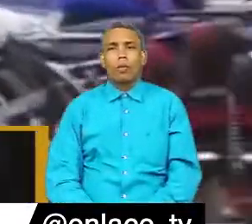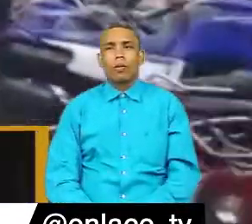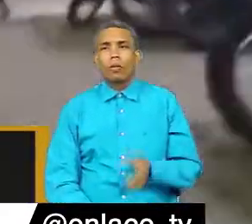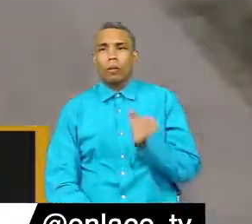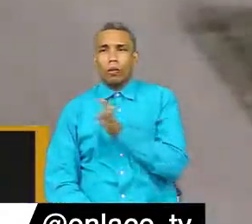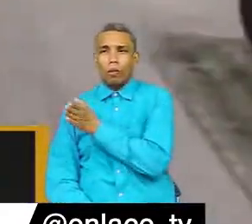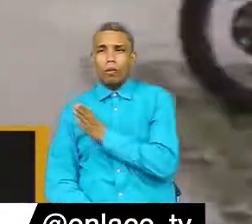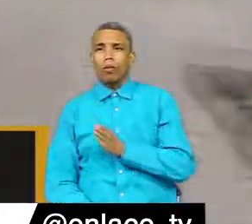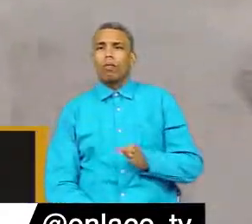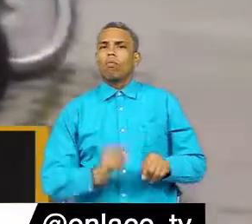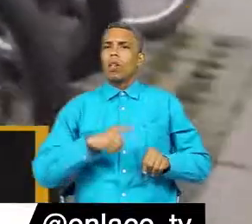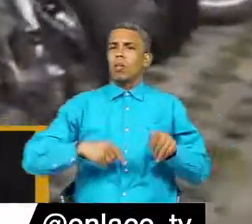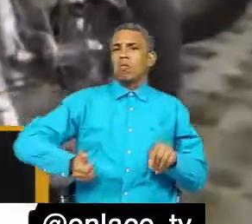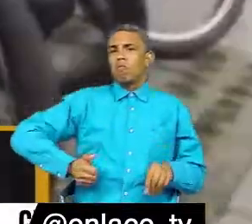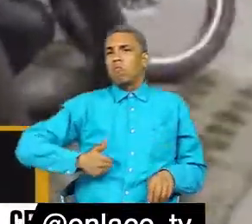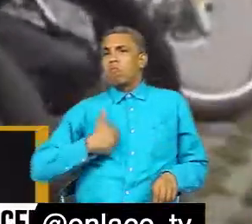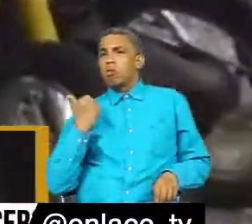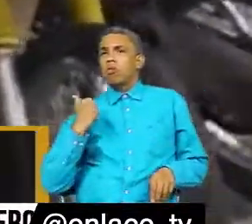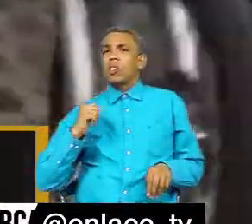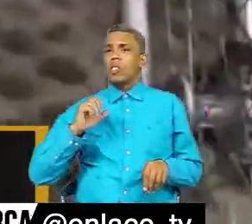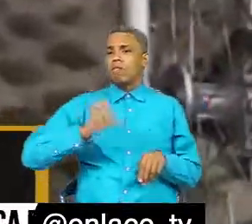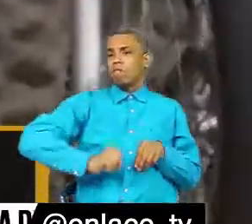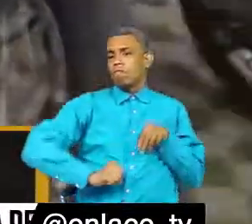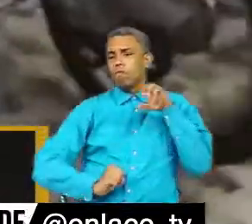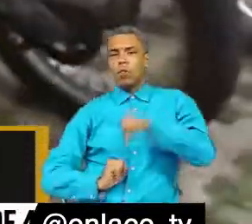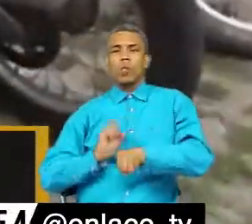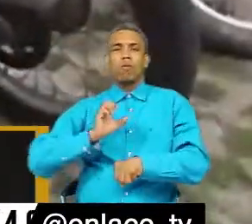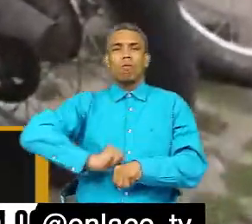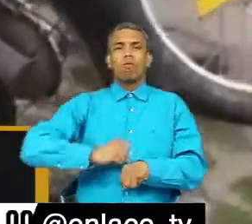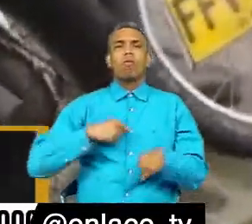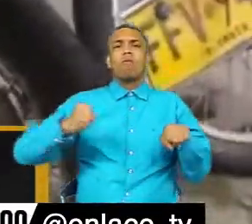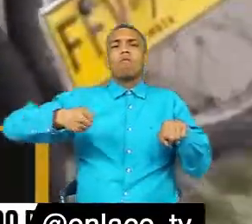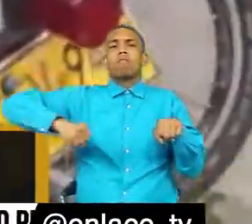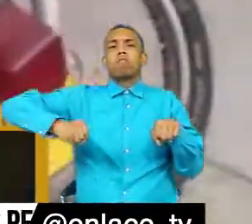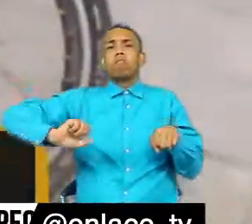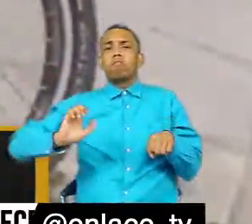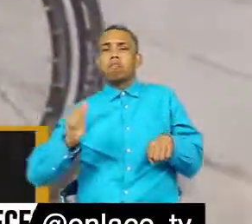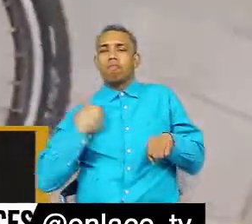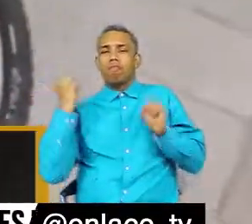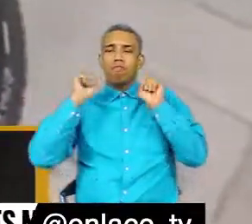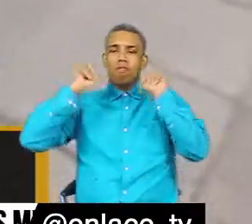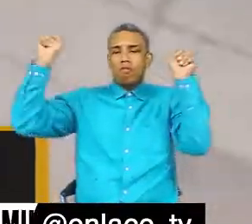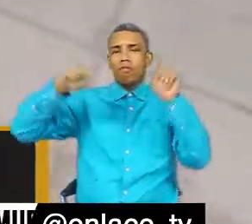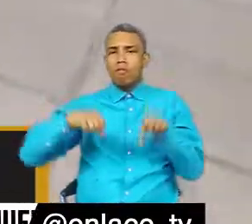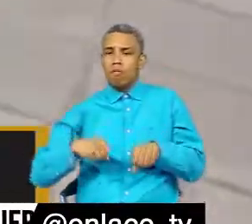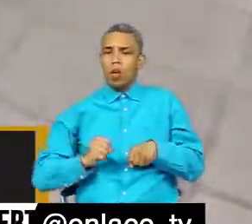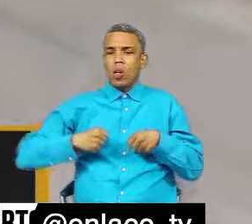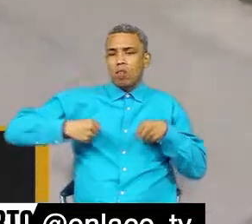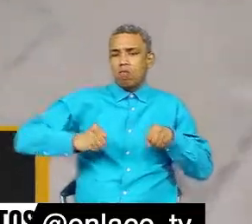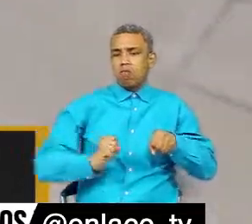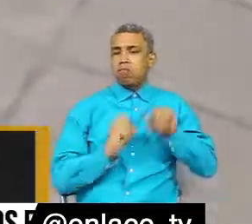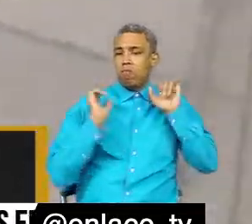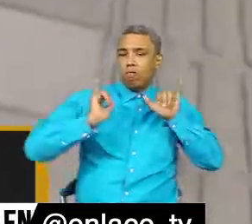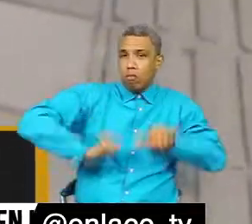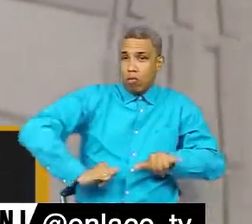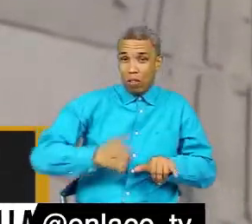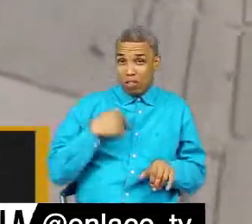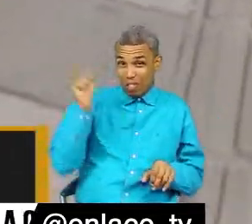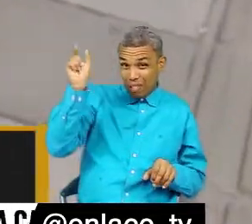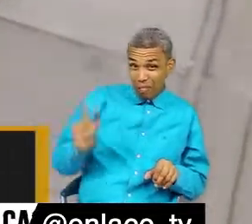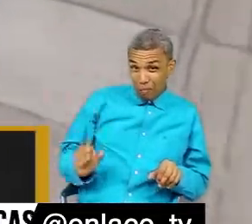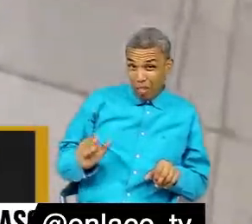Respecto a la invasión del espacio público por cuenta de conductores que estacionan sus vehículos en sitios prohibidos, esto opina un ciudadano.